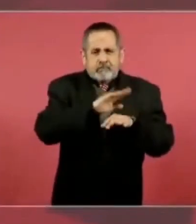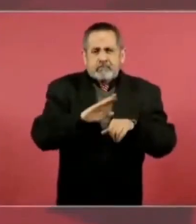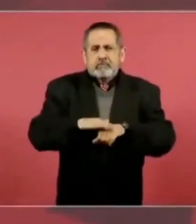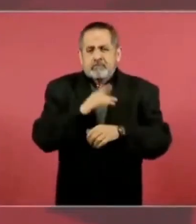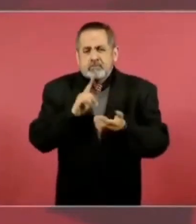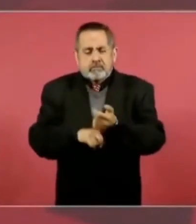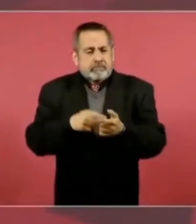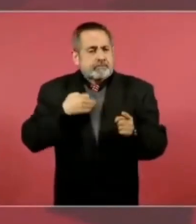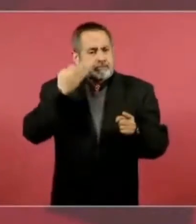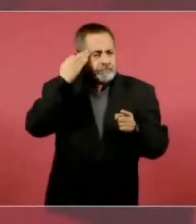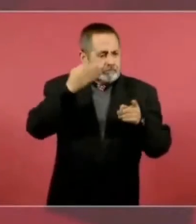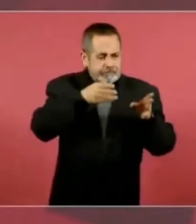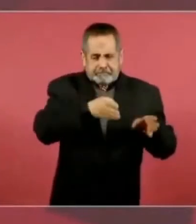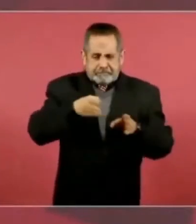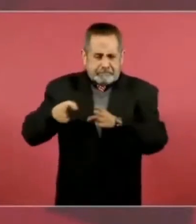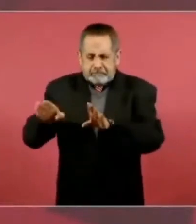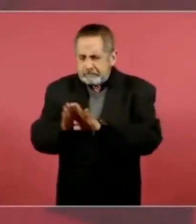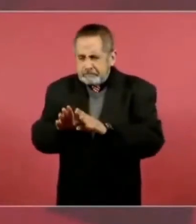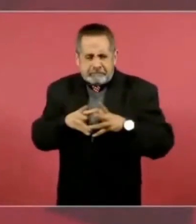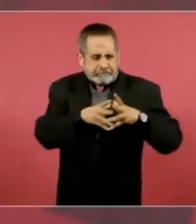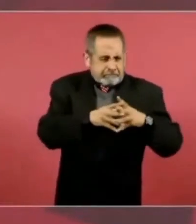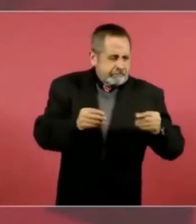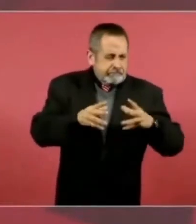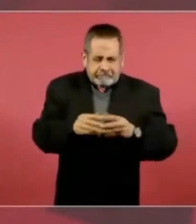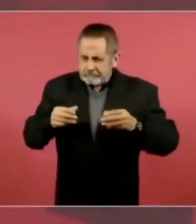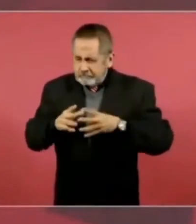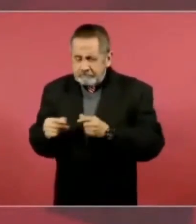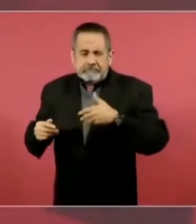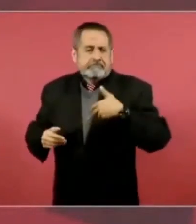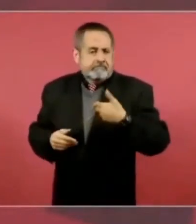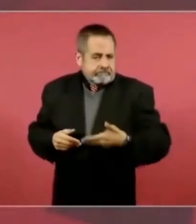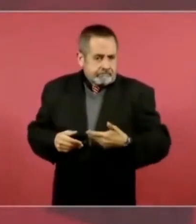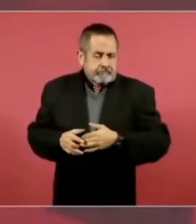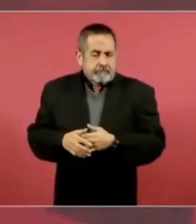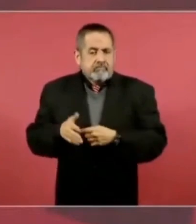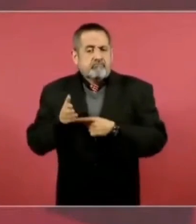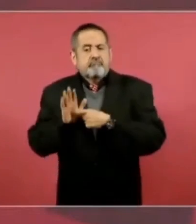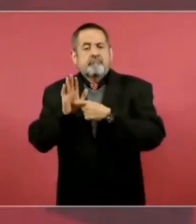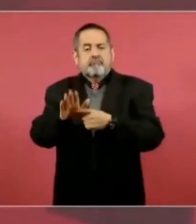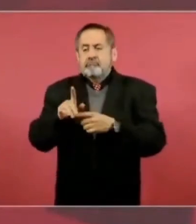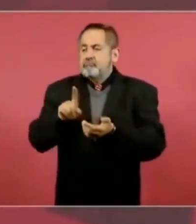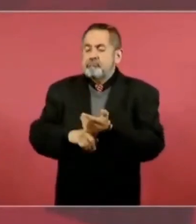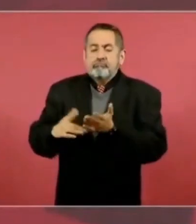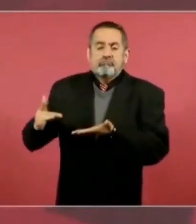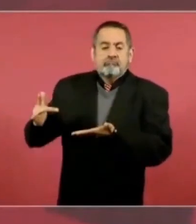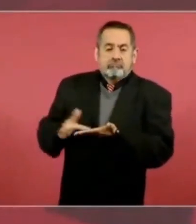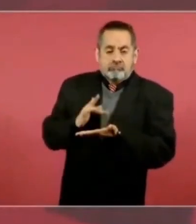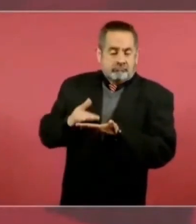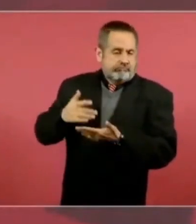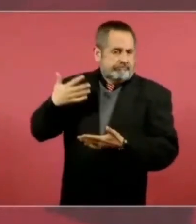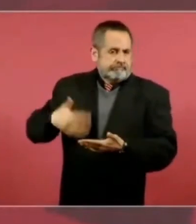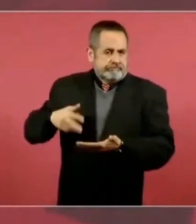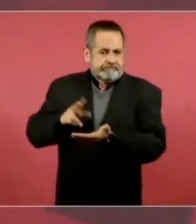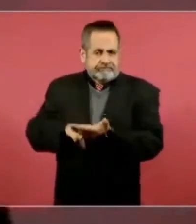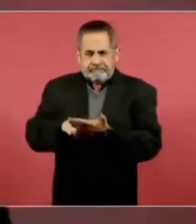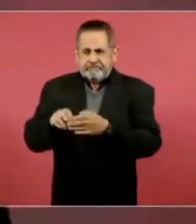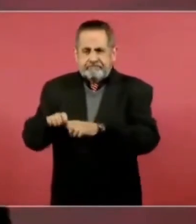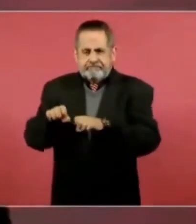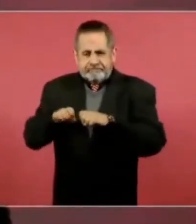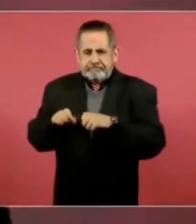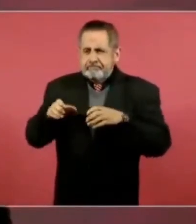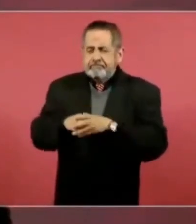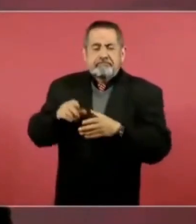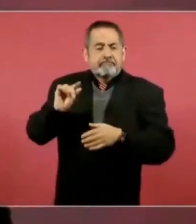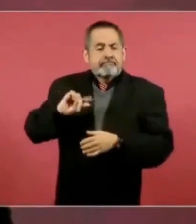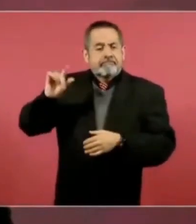de tiempos, como lo hemos estado trabajando. Aquí tenemos el apoyo invaluable de un equipo de